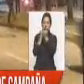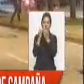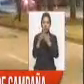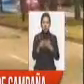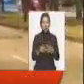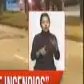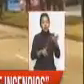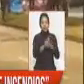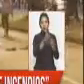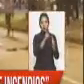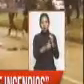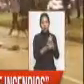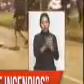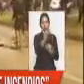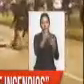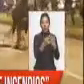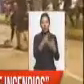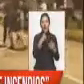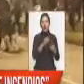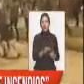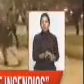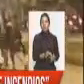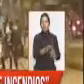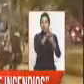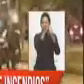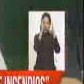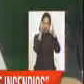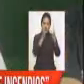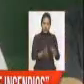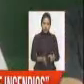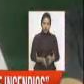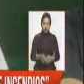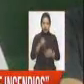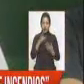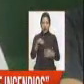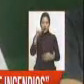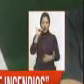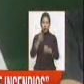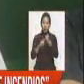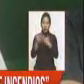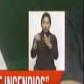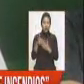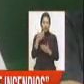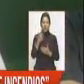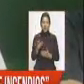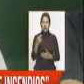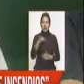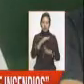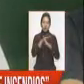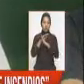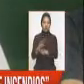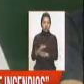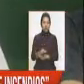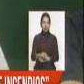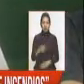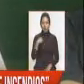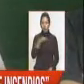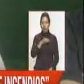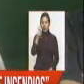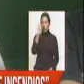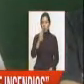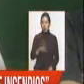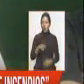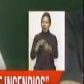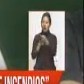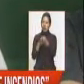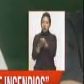olvido los hechos que suceden en la Chiquitanía. Deploramos todo ese accionar que se hizo ayer. Nosotros nunca vamos a estar a